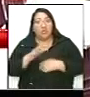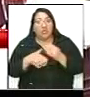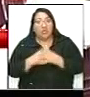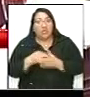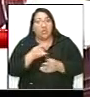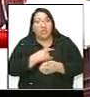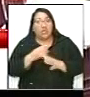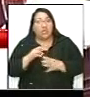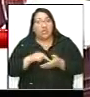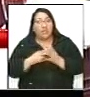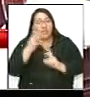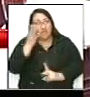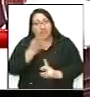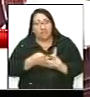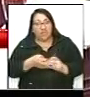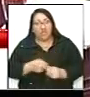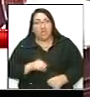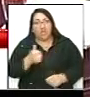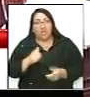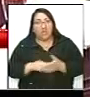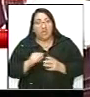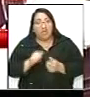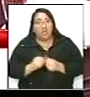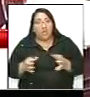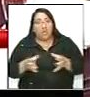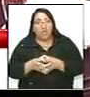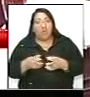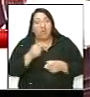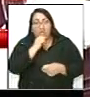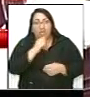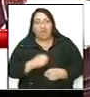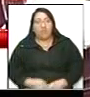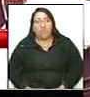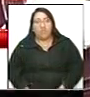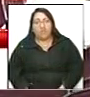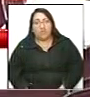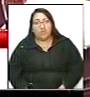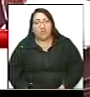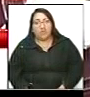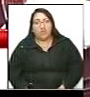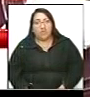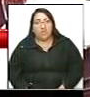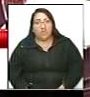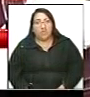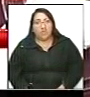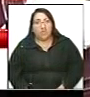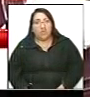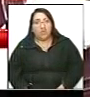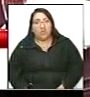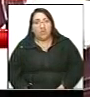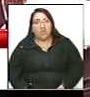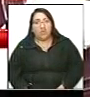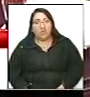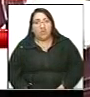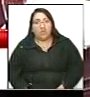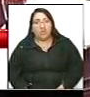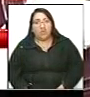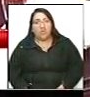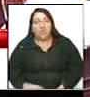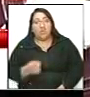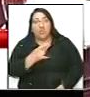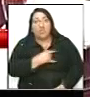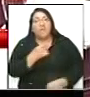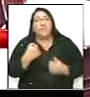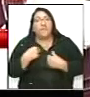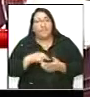se perfilan, y otros se perfilan para el sector privado. Pero a veces lo que no se da cuenta uno es que las universidades